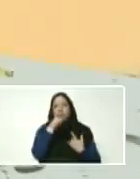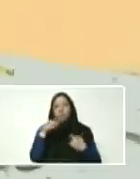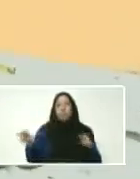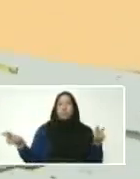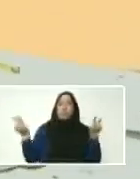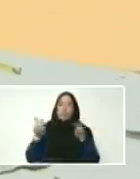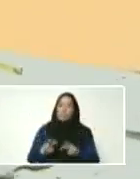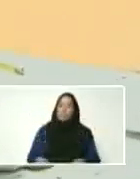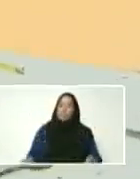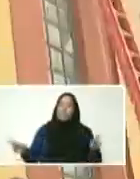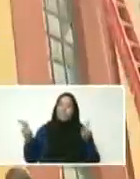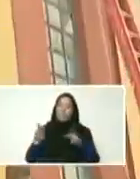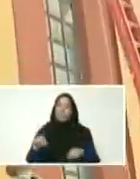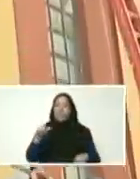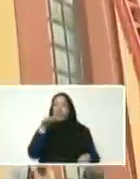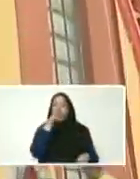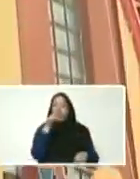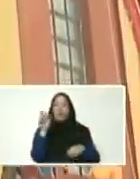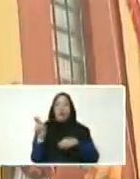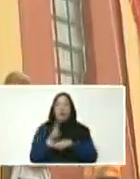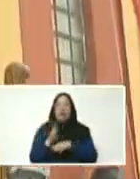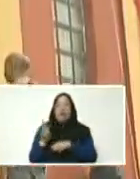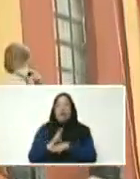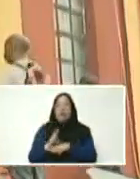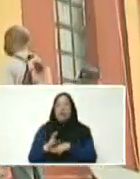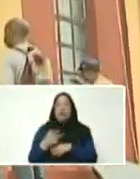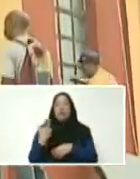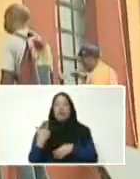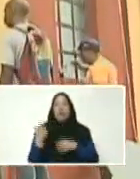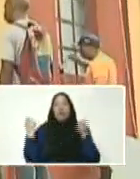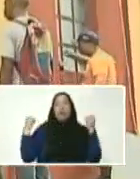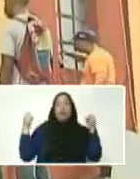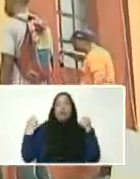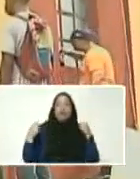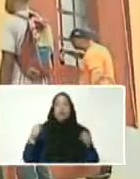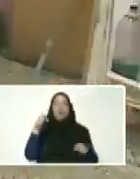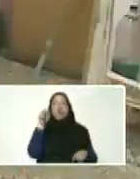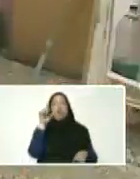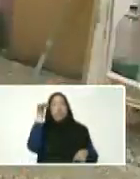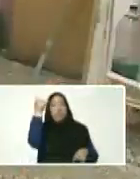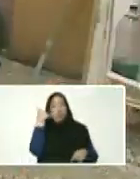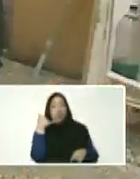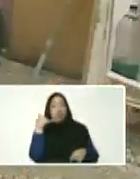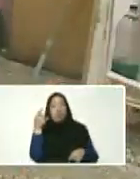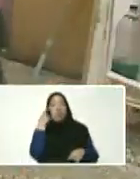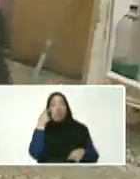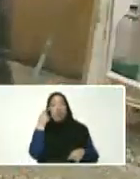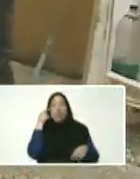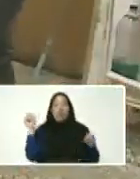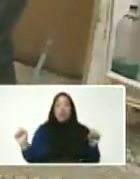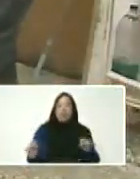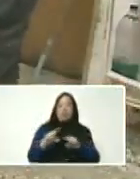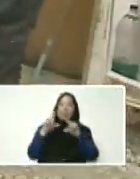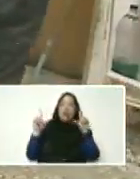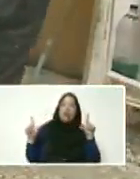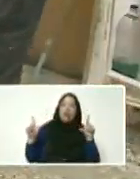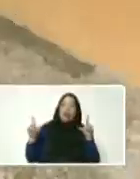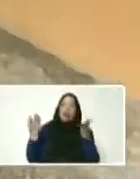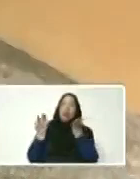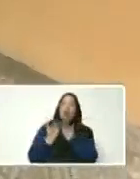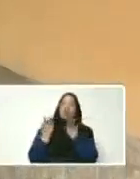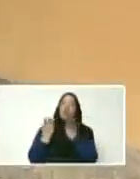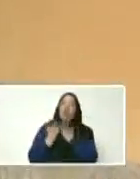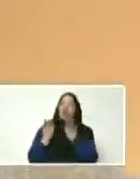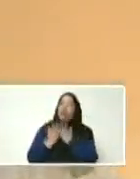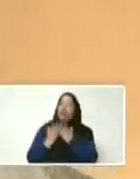su 1x10 e inmediatamente cargó a través de la aplicación Venat esta alerta temprana, porque era una escuela que se